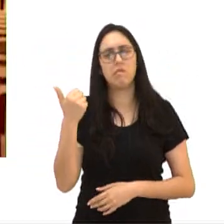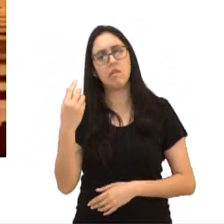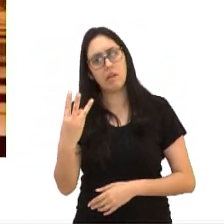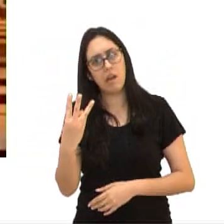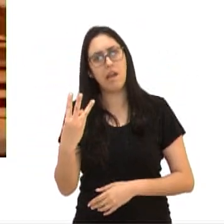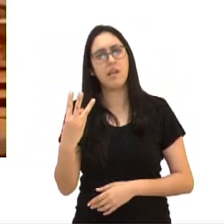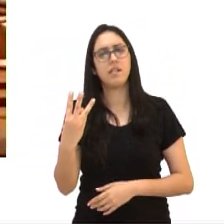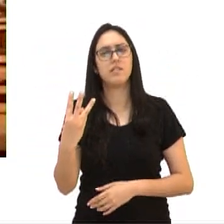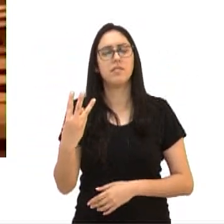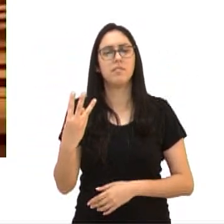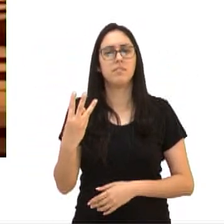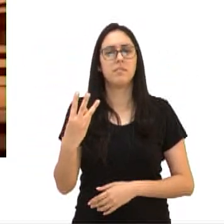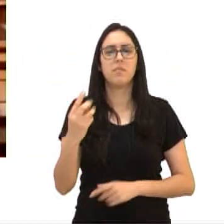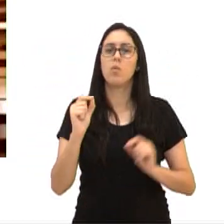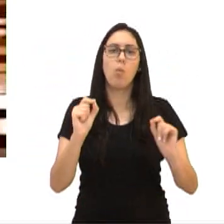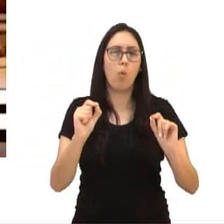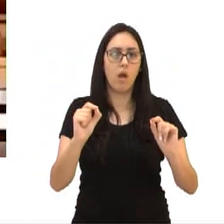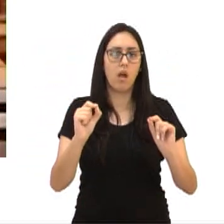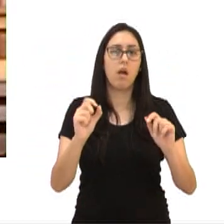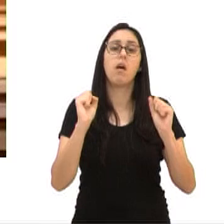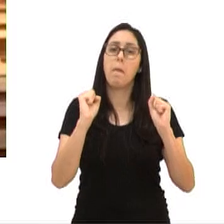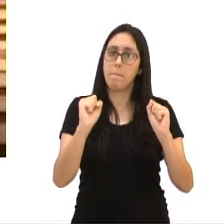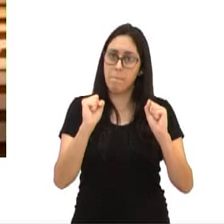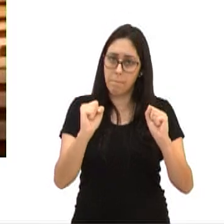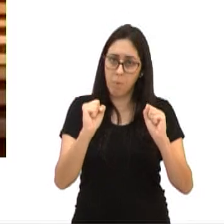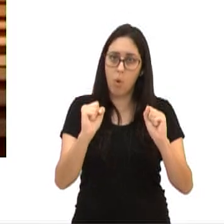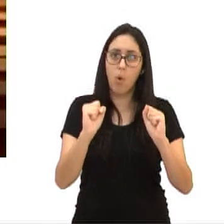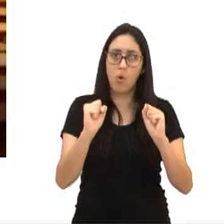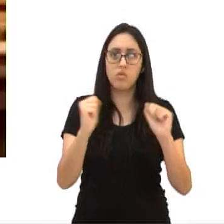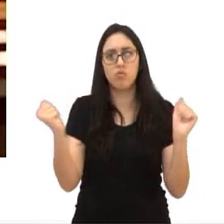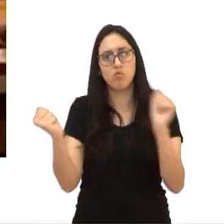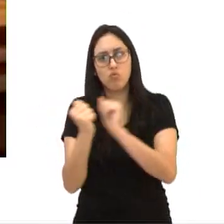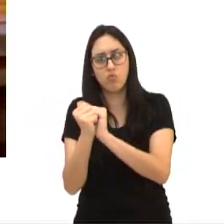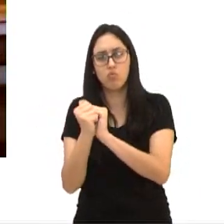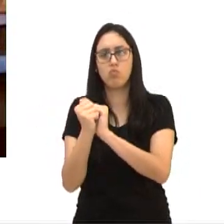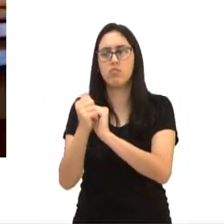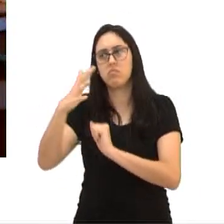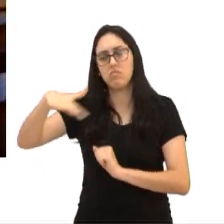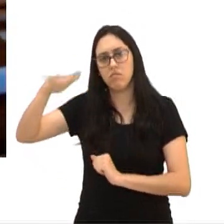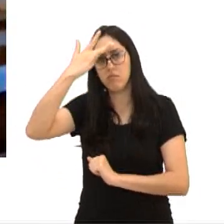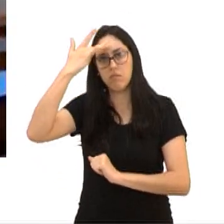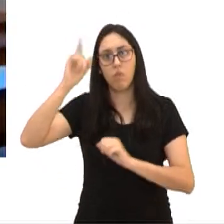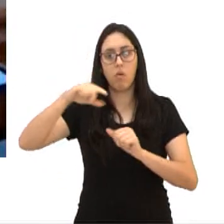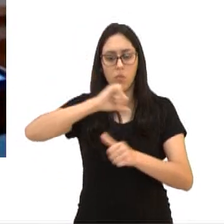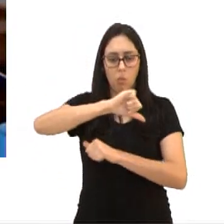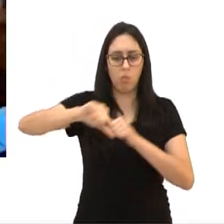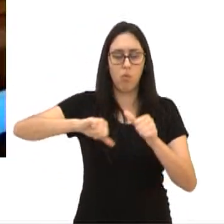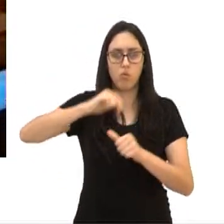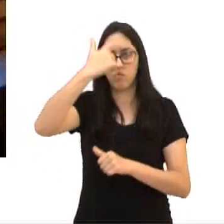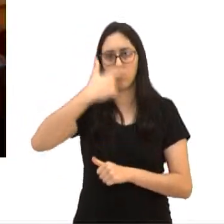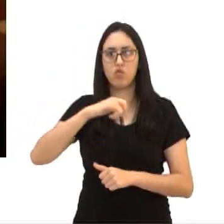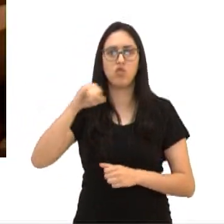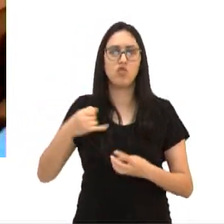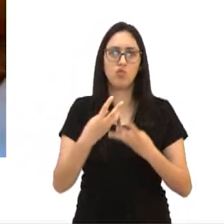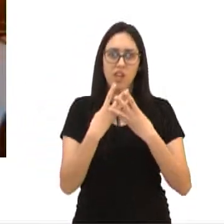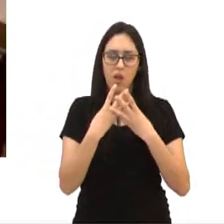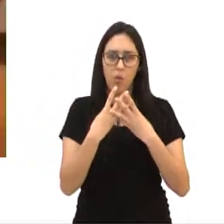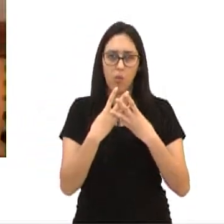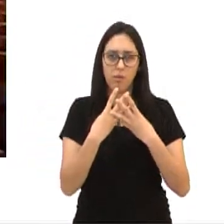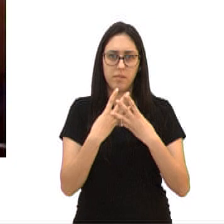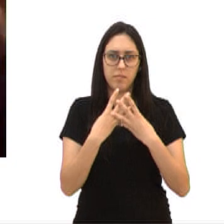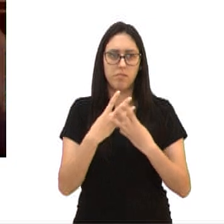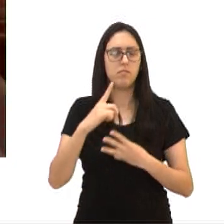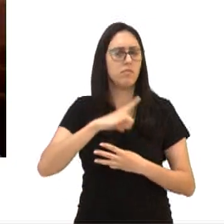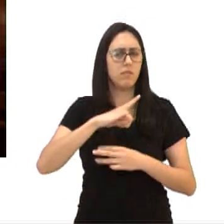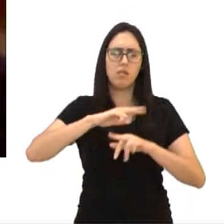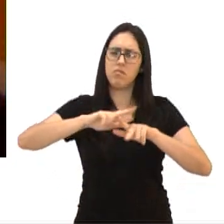entran a ser parte formal do povo de Israel, do povo judeo. Y también todas esas ceremonias, todas esas cosas, todas esas